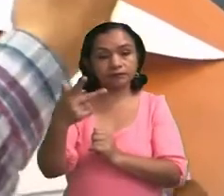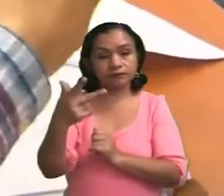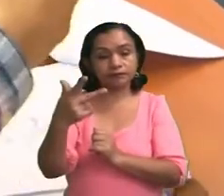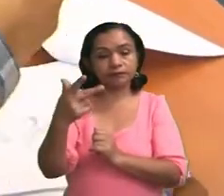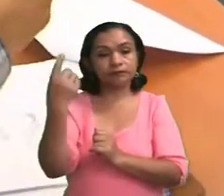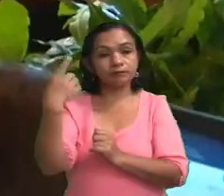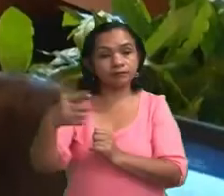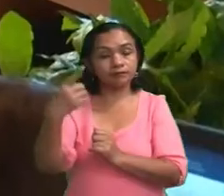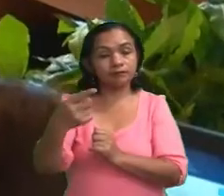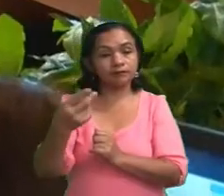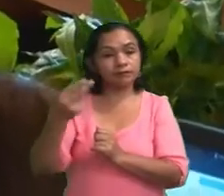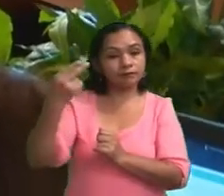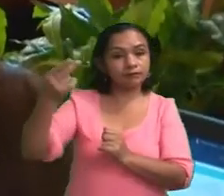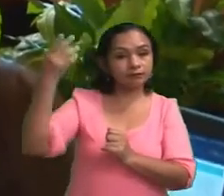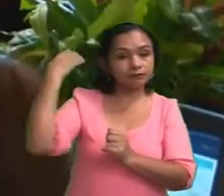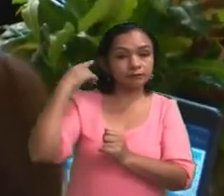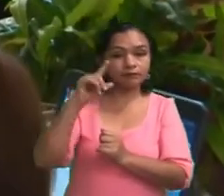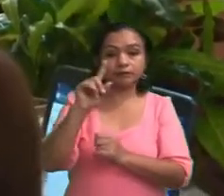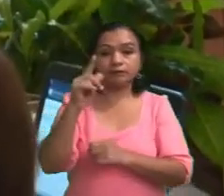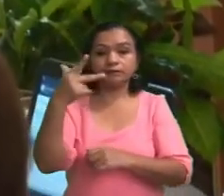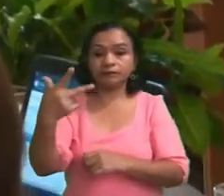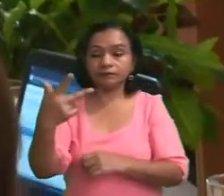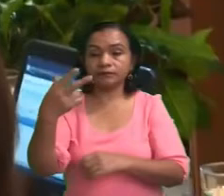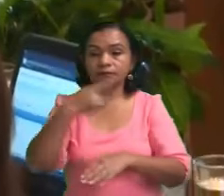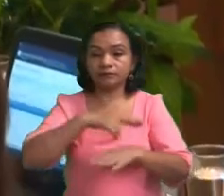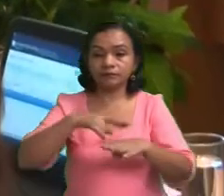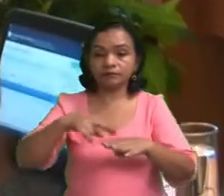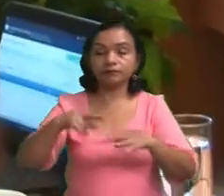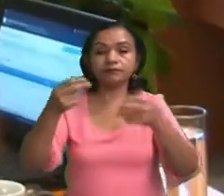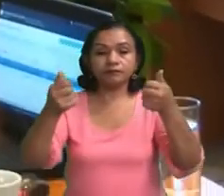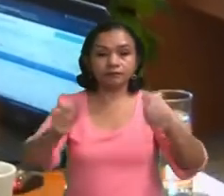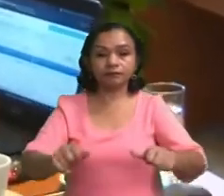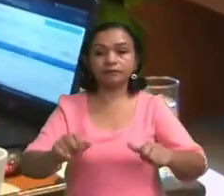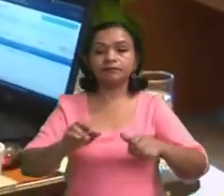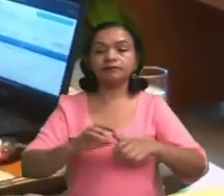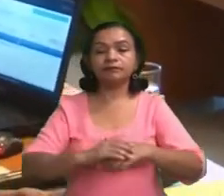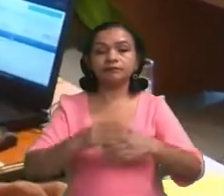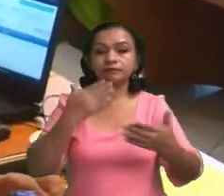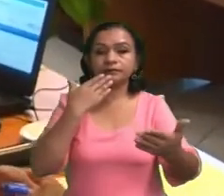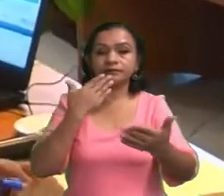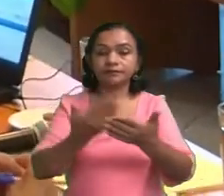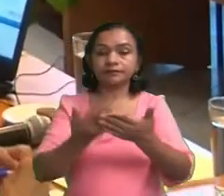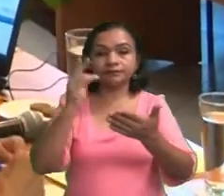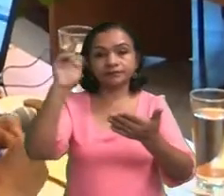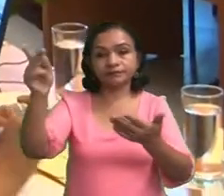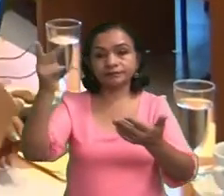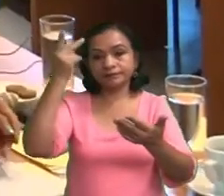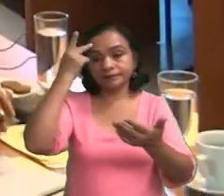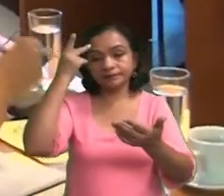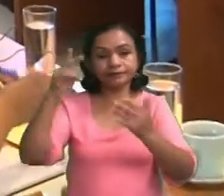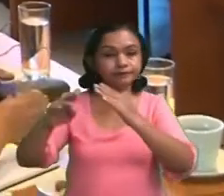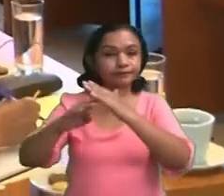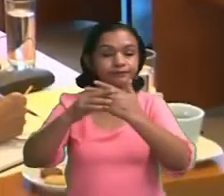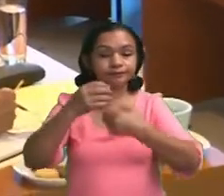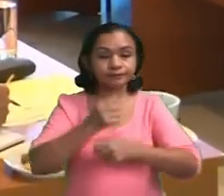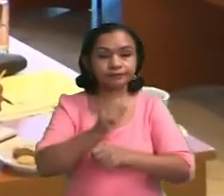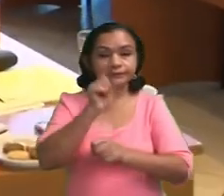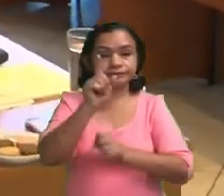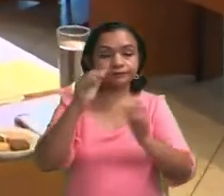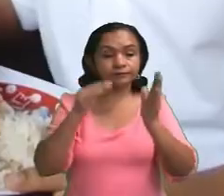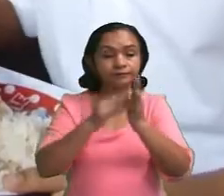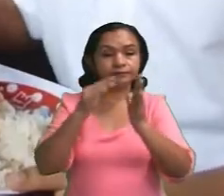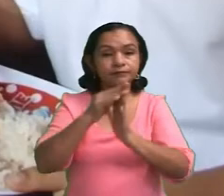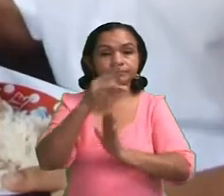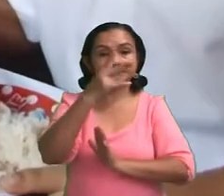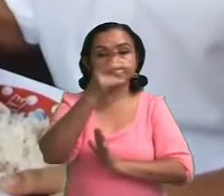de derecho histórico y 18 normas están consolidadas. Gracias a estas políticas contra el hambre, más de 1.200.000